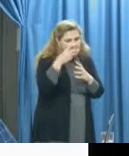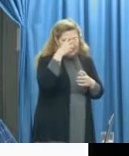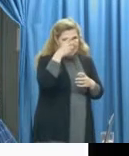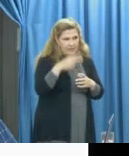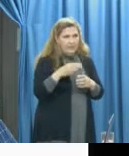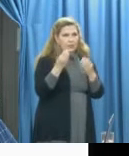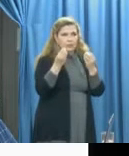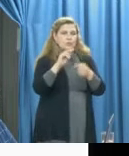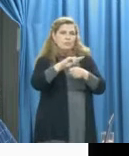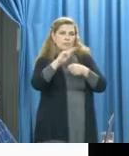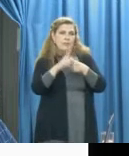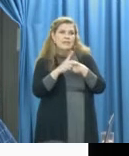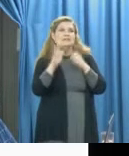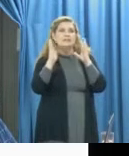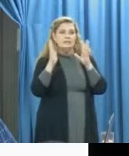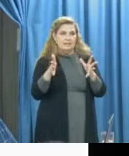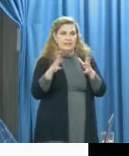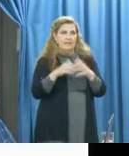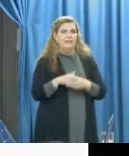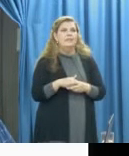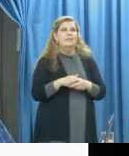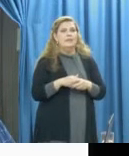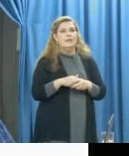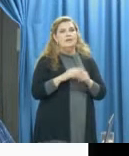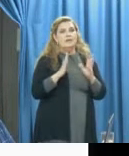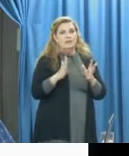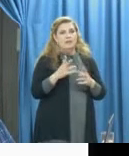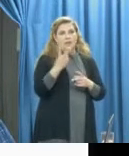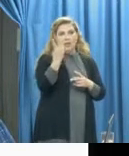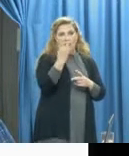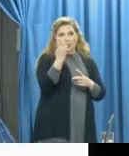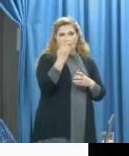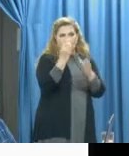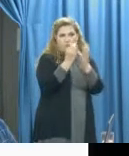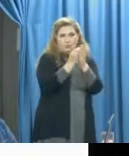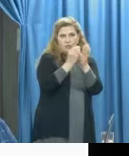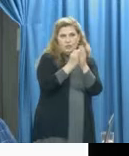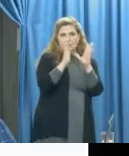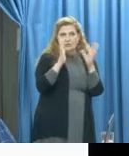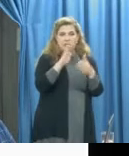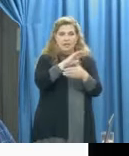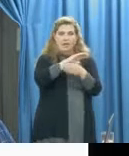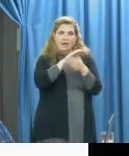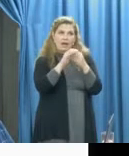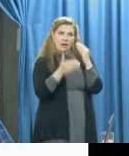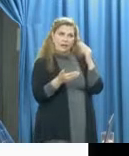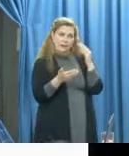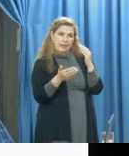con ellos. Y nada más 2 casos de estudio ya para concluir.